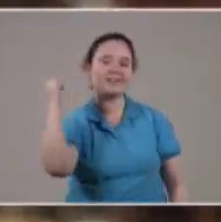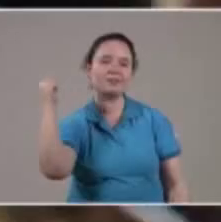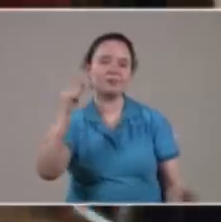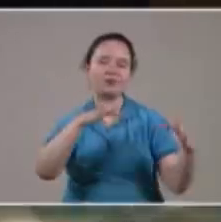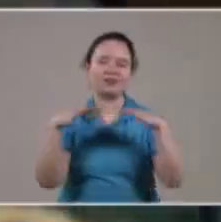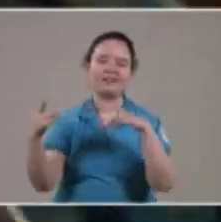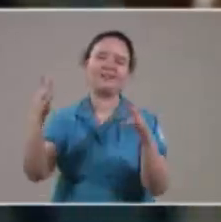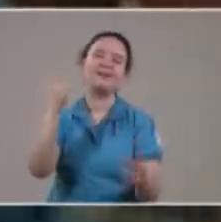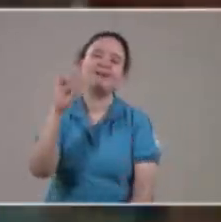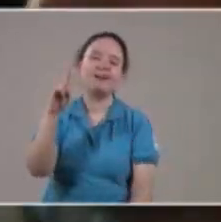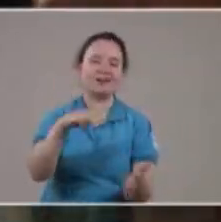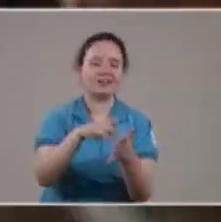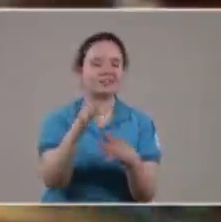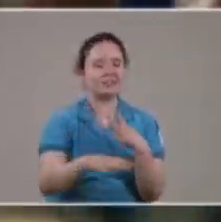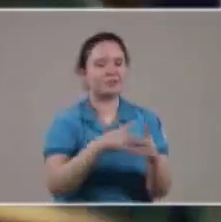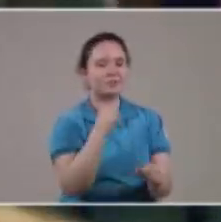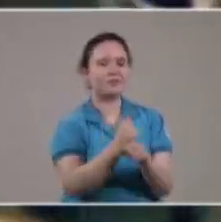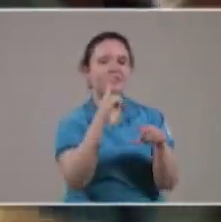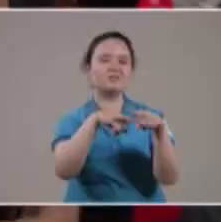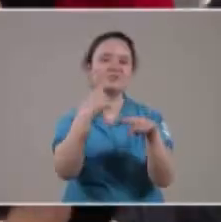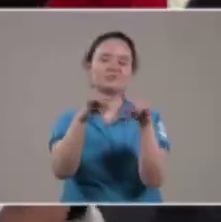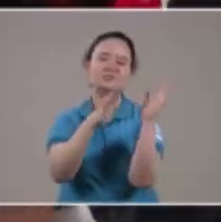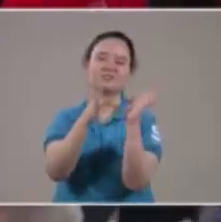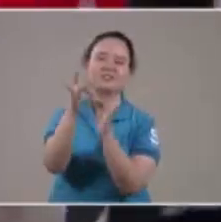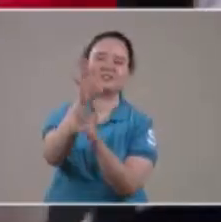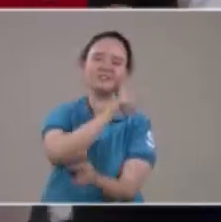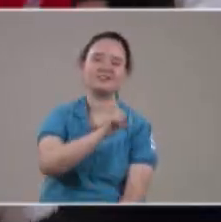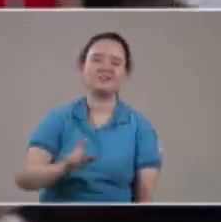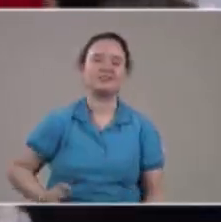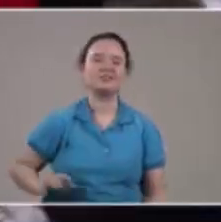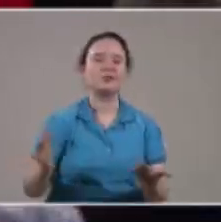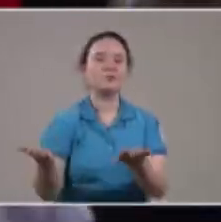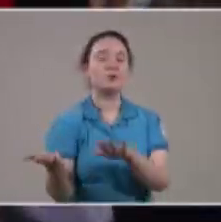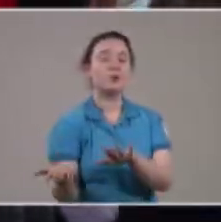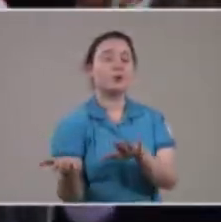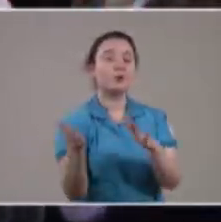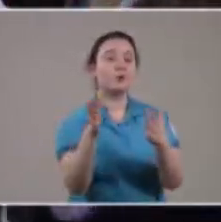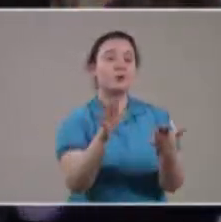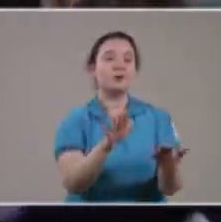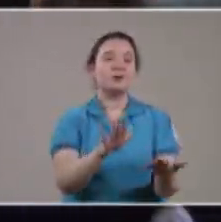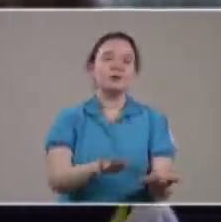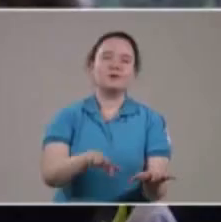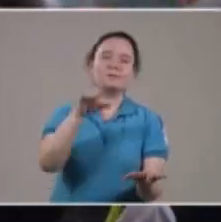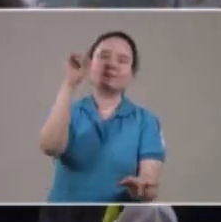Sion. Ganamos la guerra ante los humanos cuando Jesucristo murió